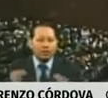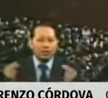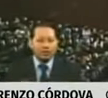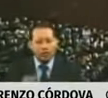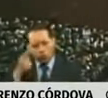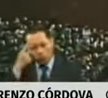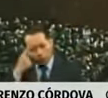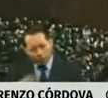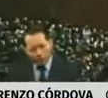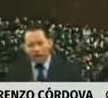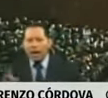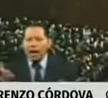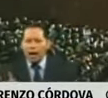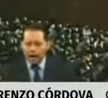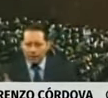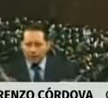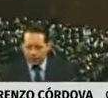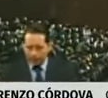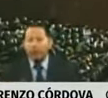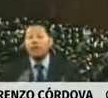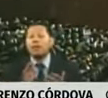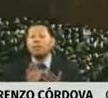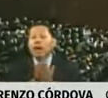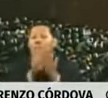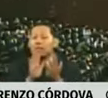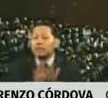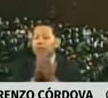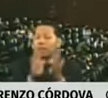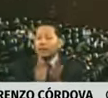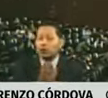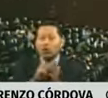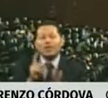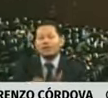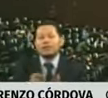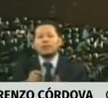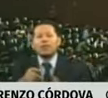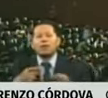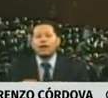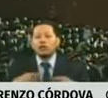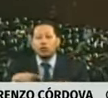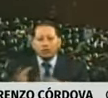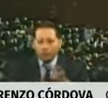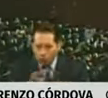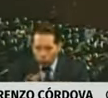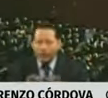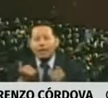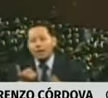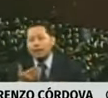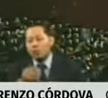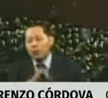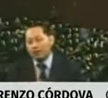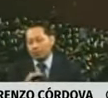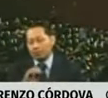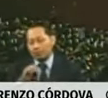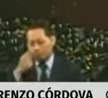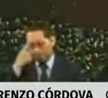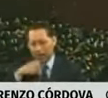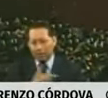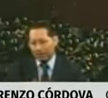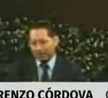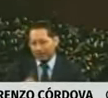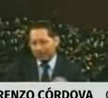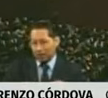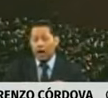para la eventual realización de ejercicios de democracia participativa, consulta popular y revocación de mandato, contempladas en el artículo